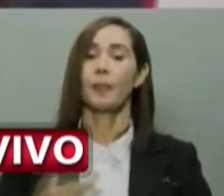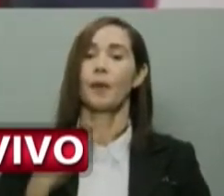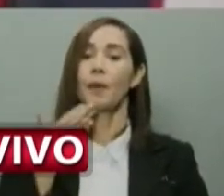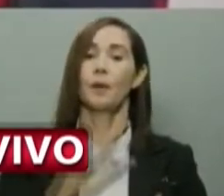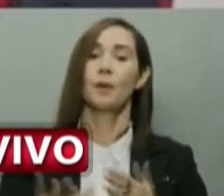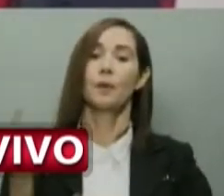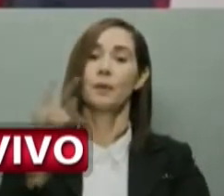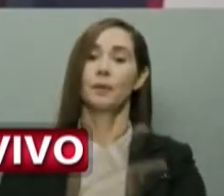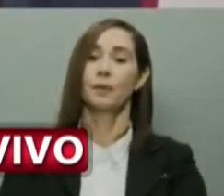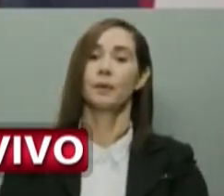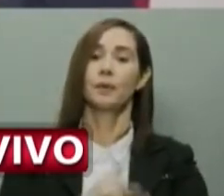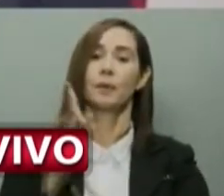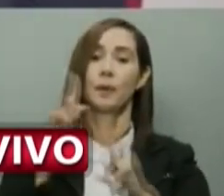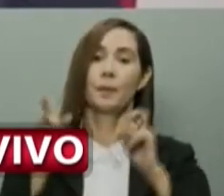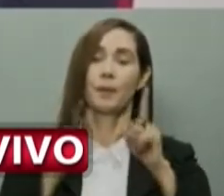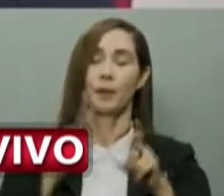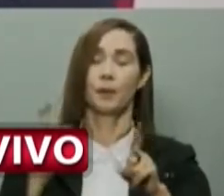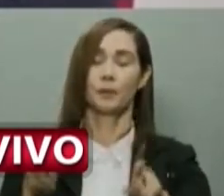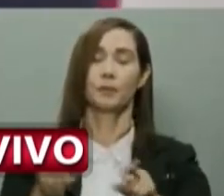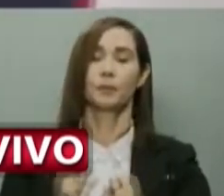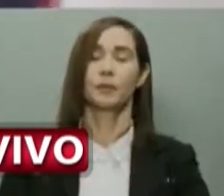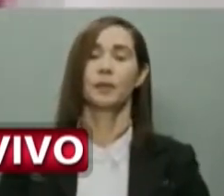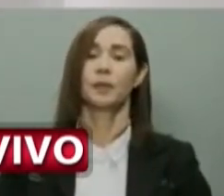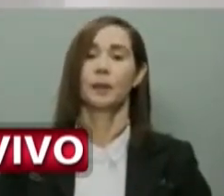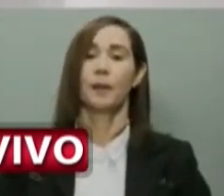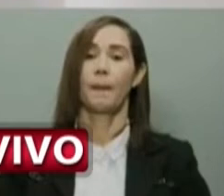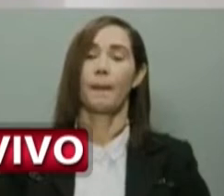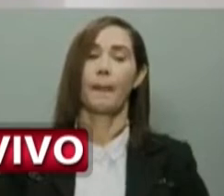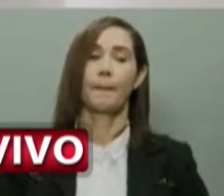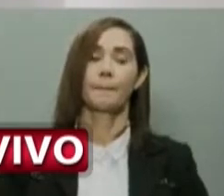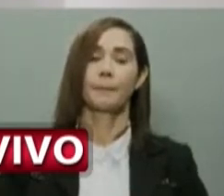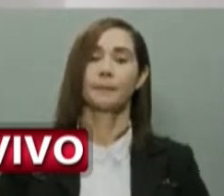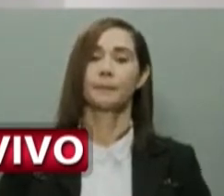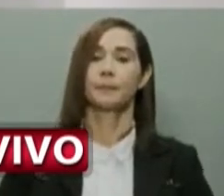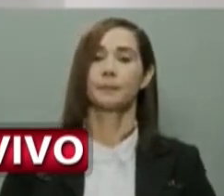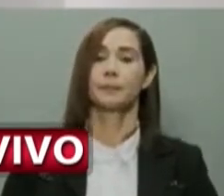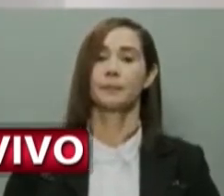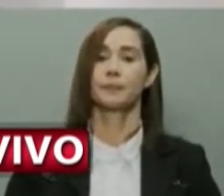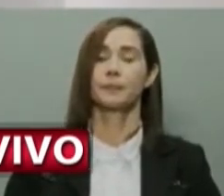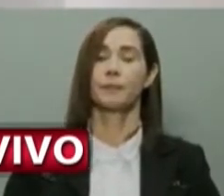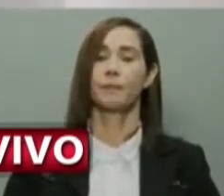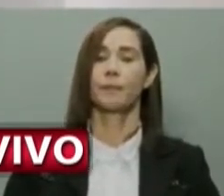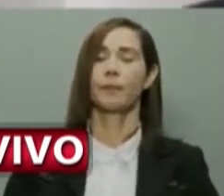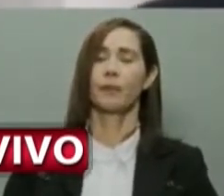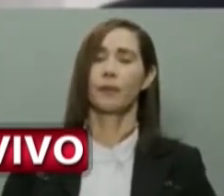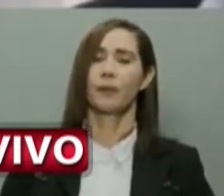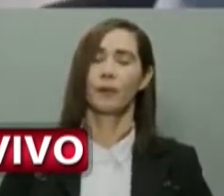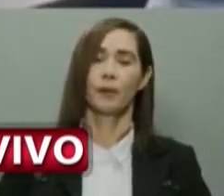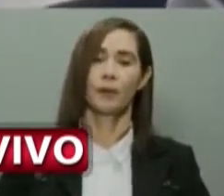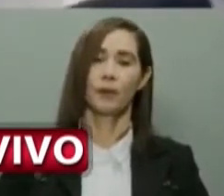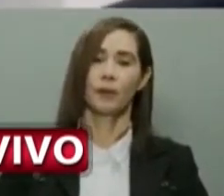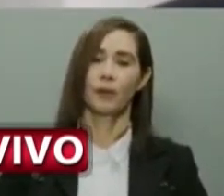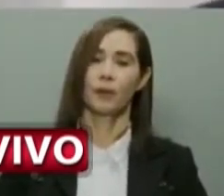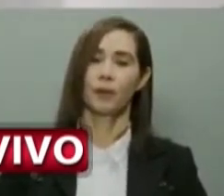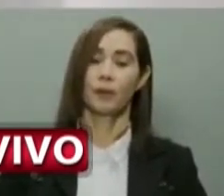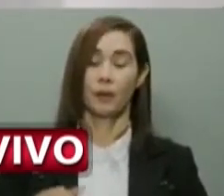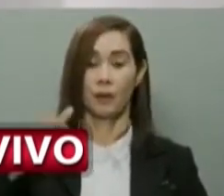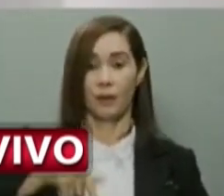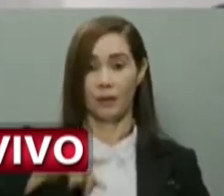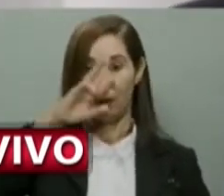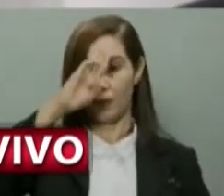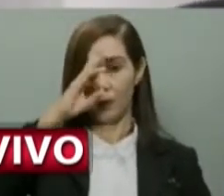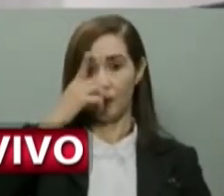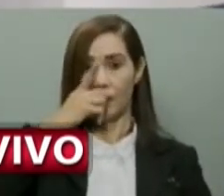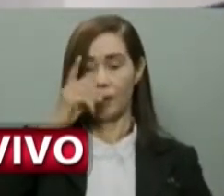Buenos días, señor presidente, autoridades del sector agropecuario, Carolina Lorenzo, del cambio informativo.com.de. Presidente, la sociedad dominicana